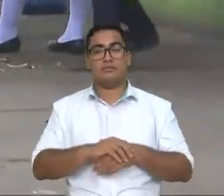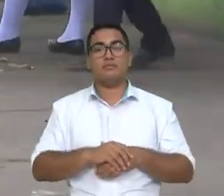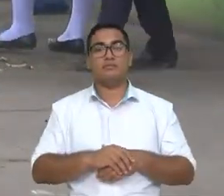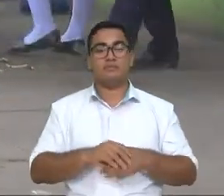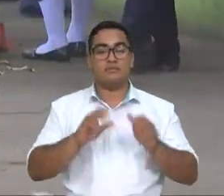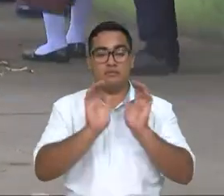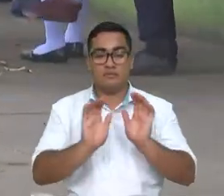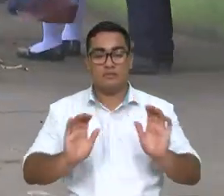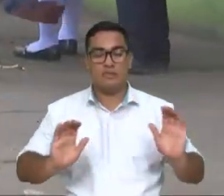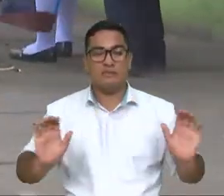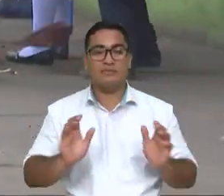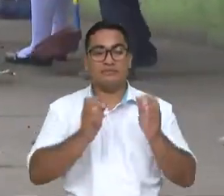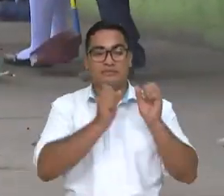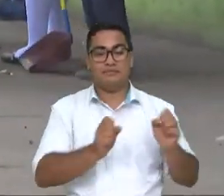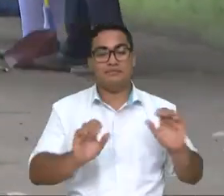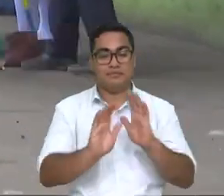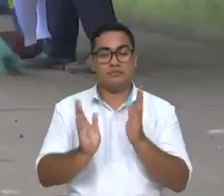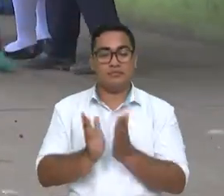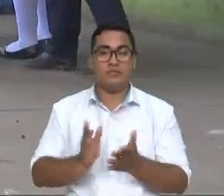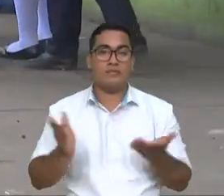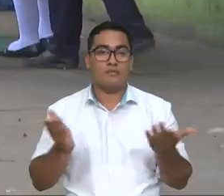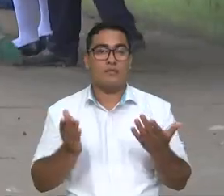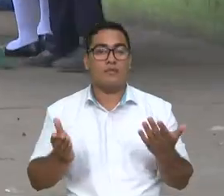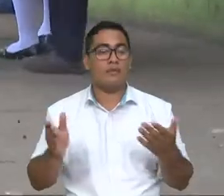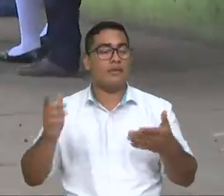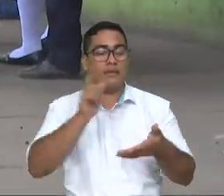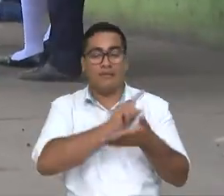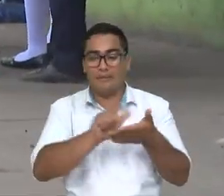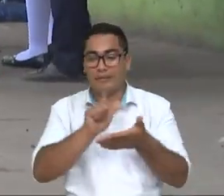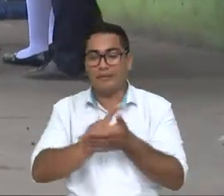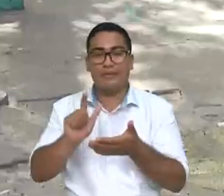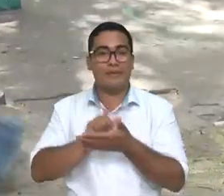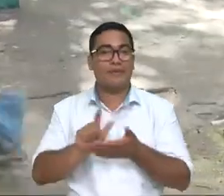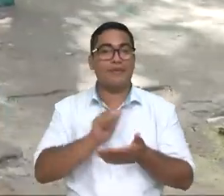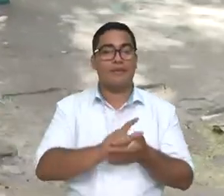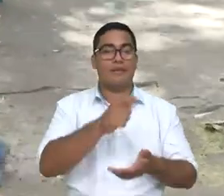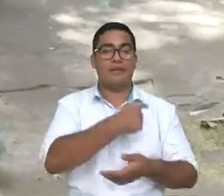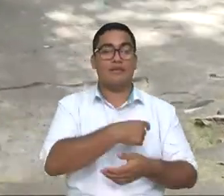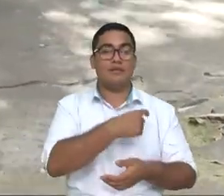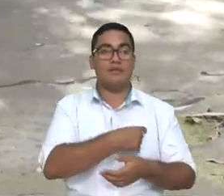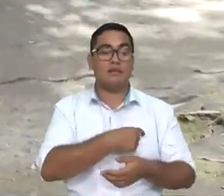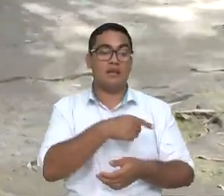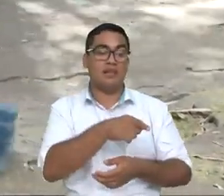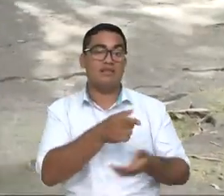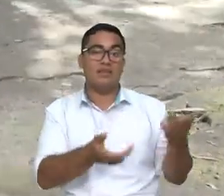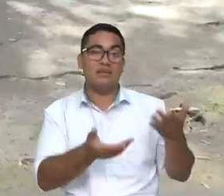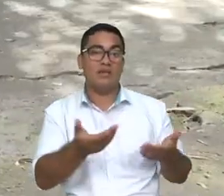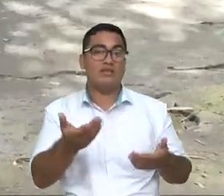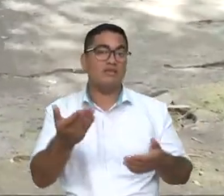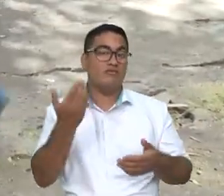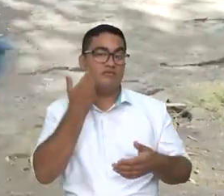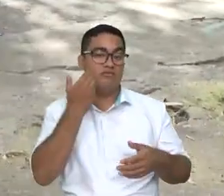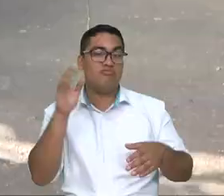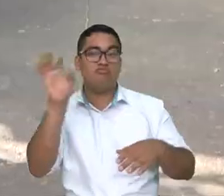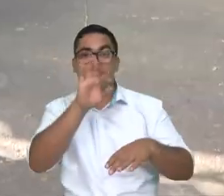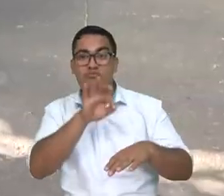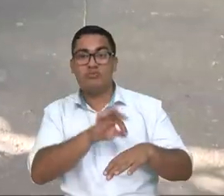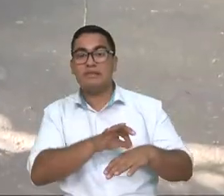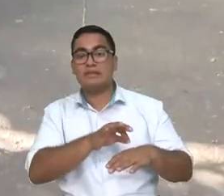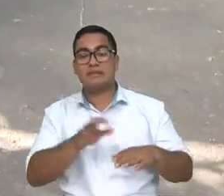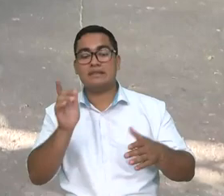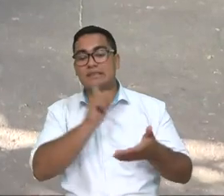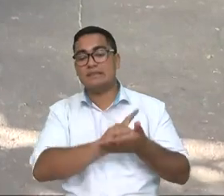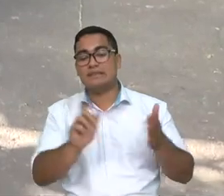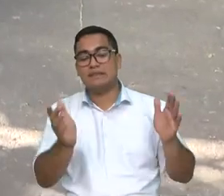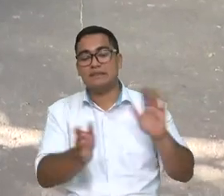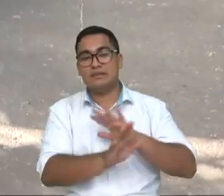niños y niñas también participan en las jornadas de limpieza de sus escuelas, destruyendo posibles focos de contaminación. Es